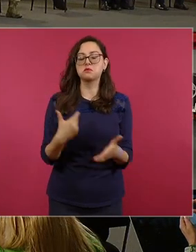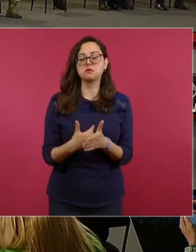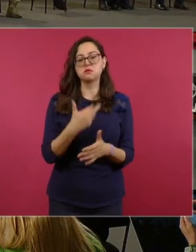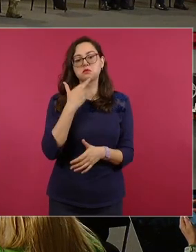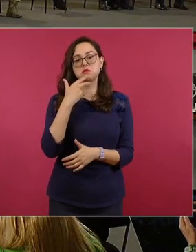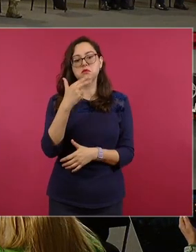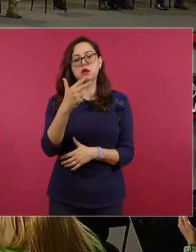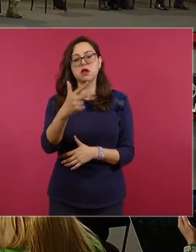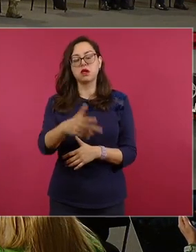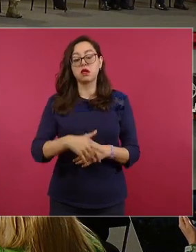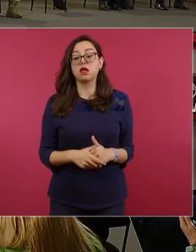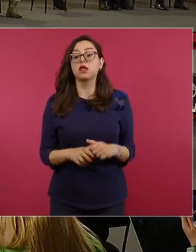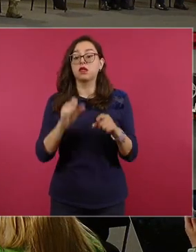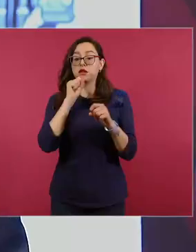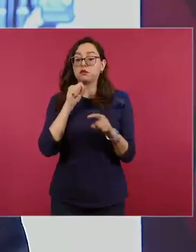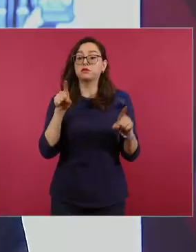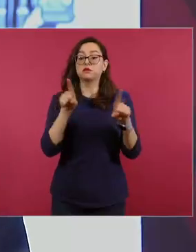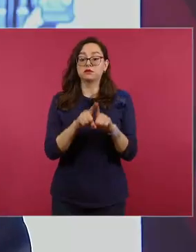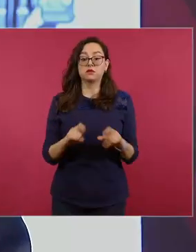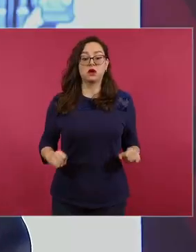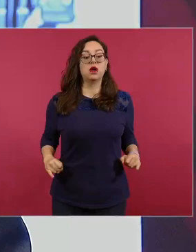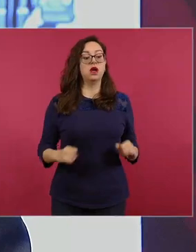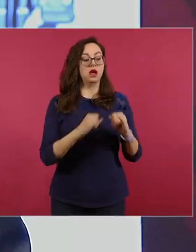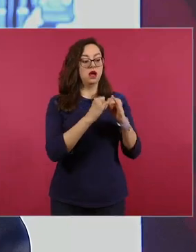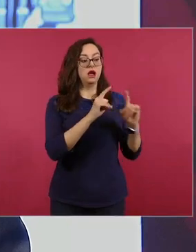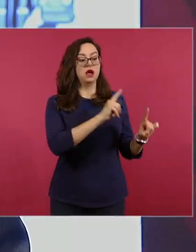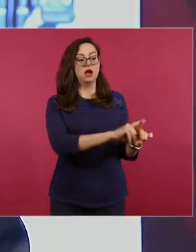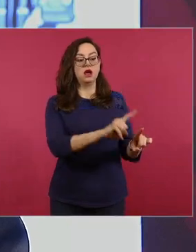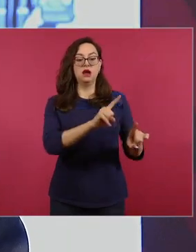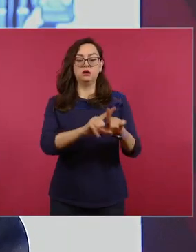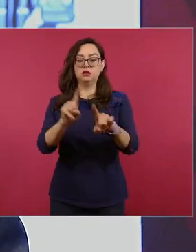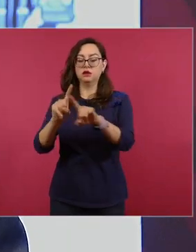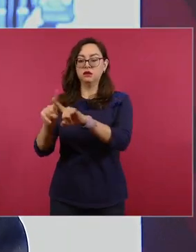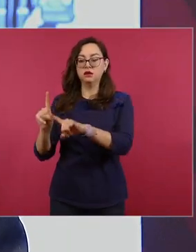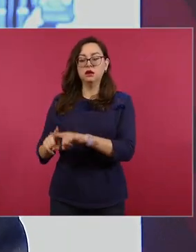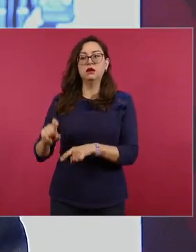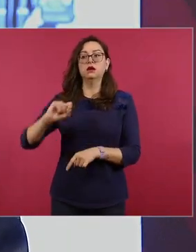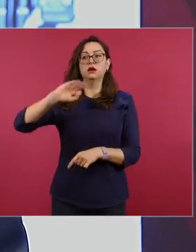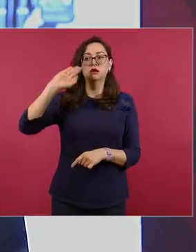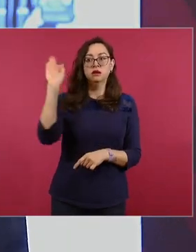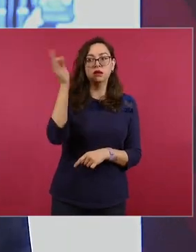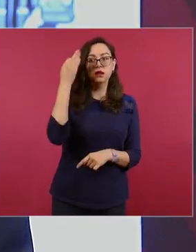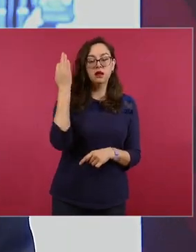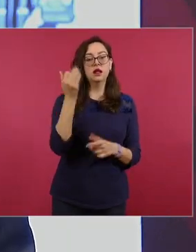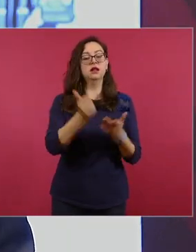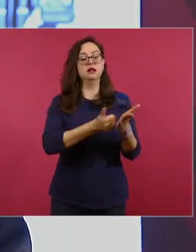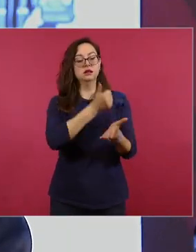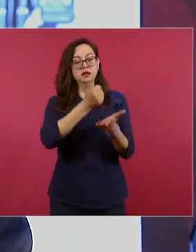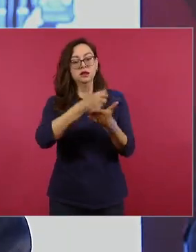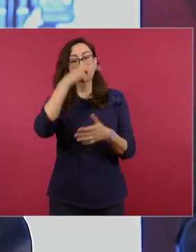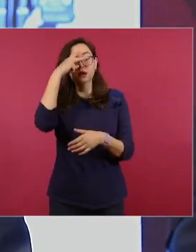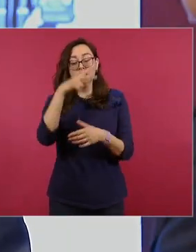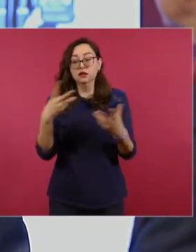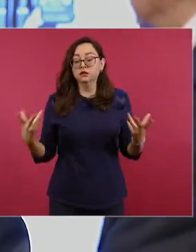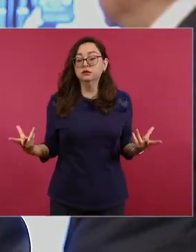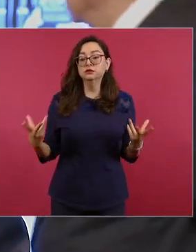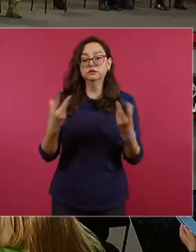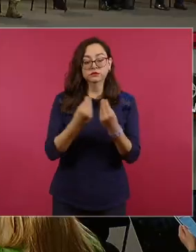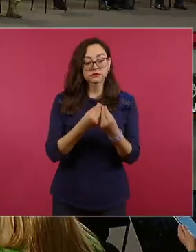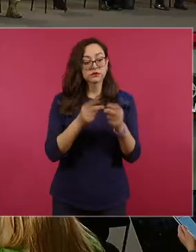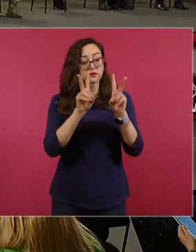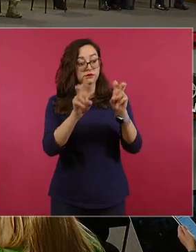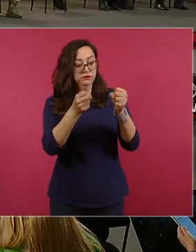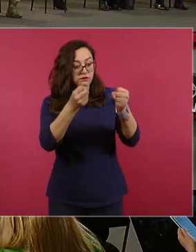coordinación interinstitucional con autoridades federales de la Ciudad de México para atender problemáticas de seguridad